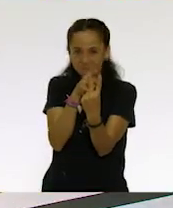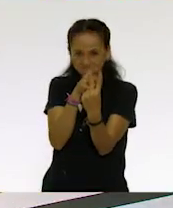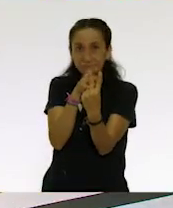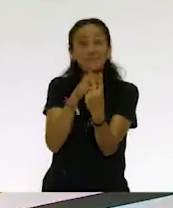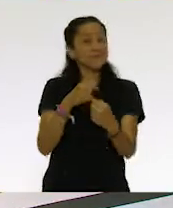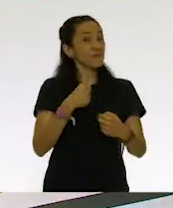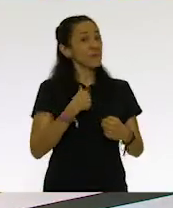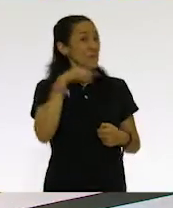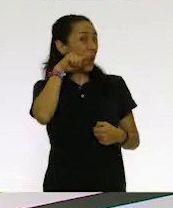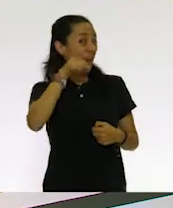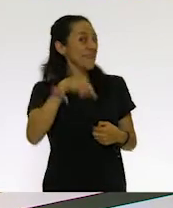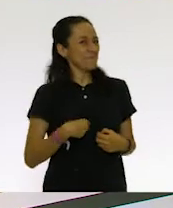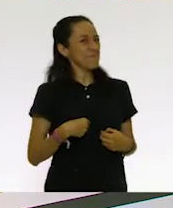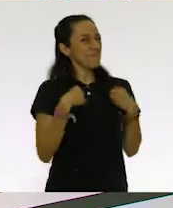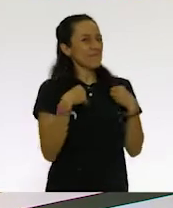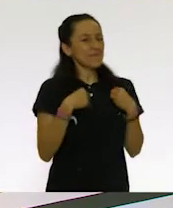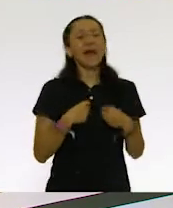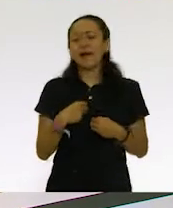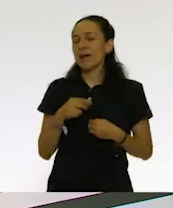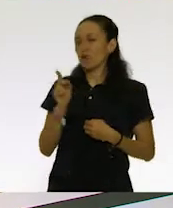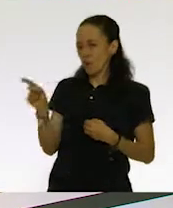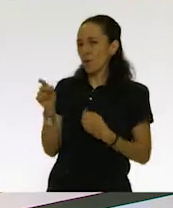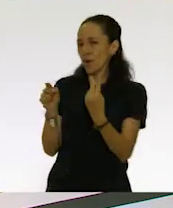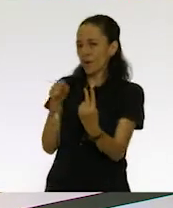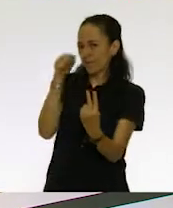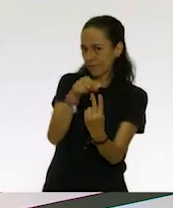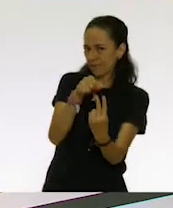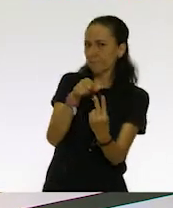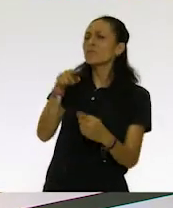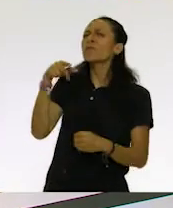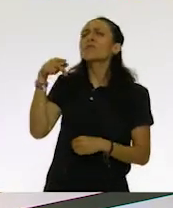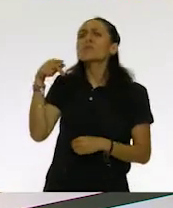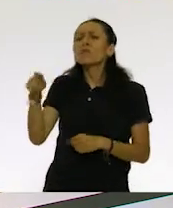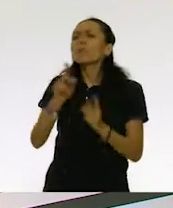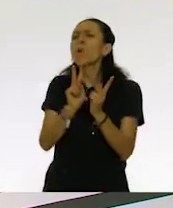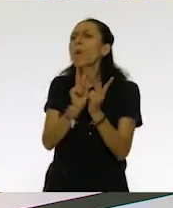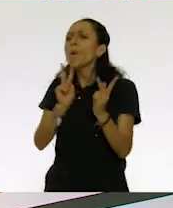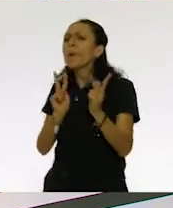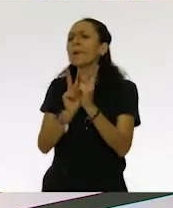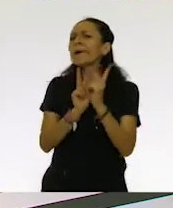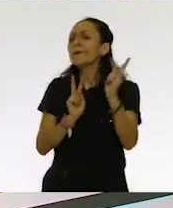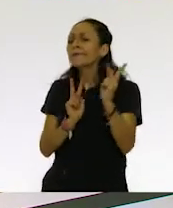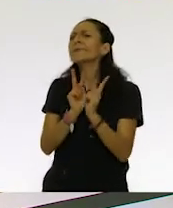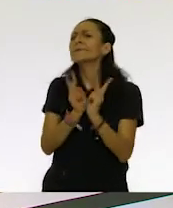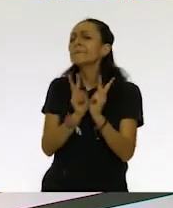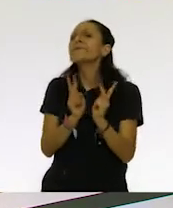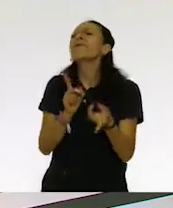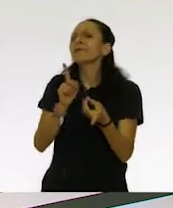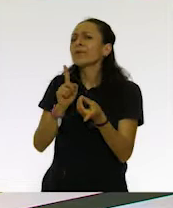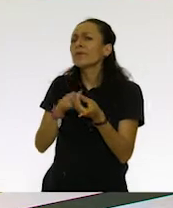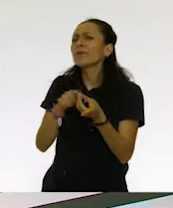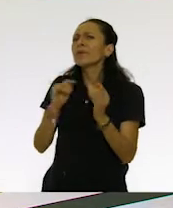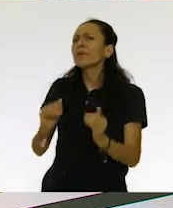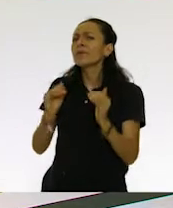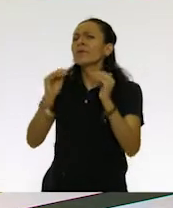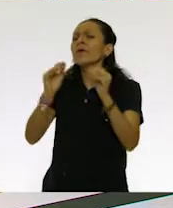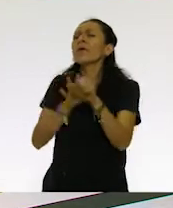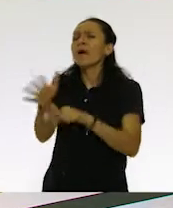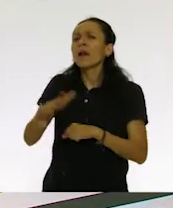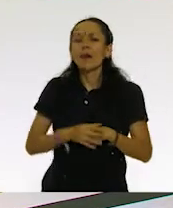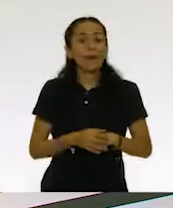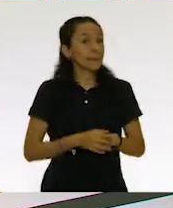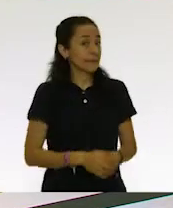acuerdo? Tú vives aquí. ¿Y tu vecino vive en el piso? 5. 5. Vamos a ubicar el piso 5. Aquí tenemos